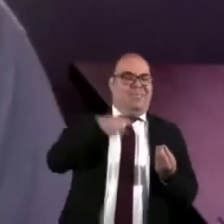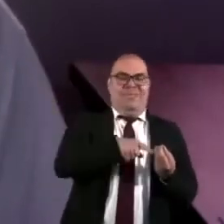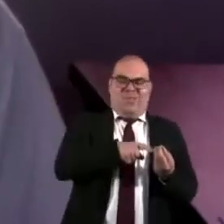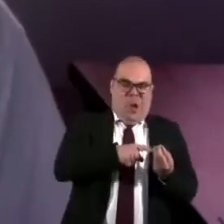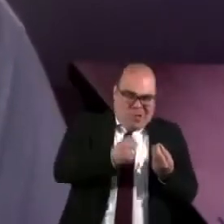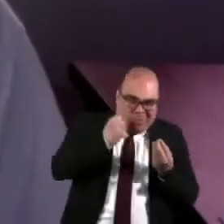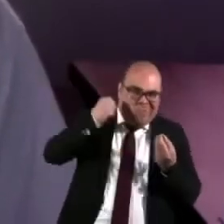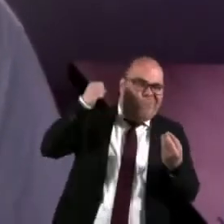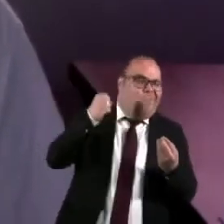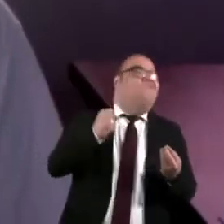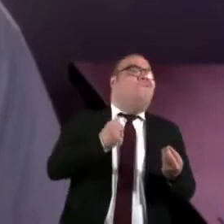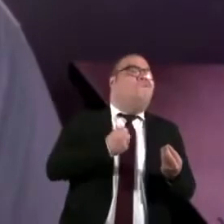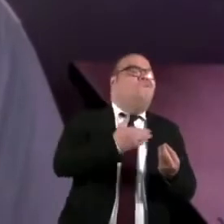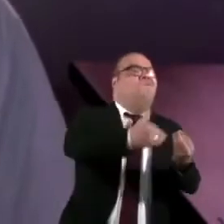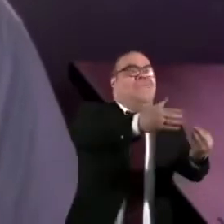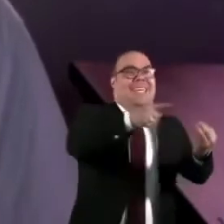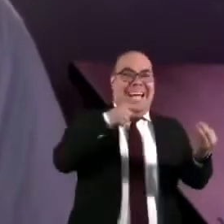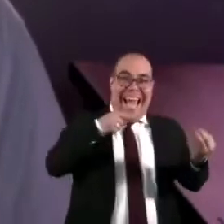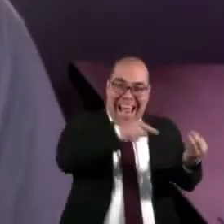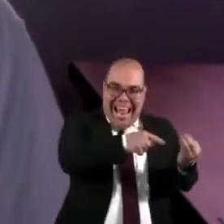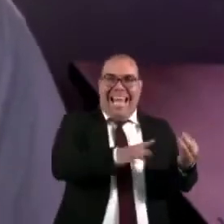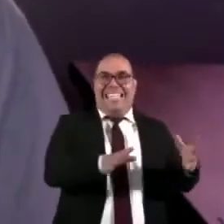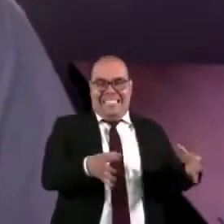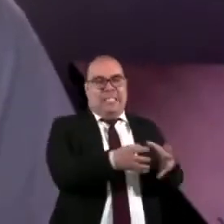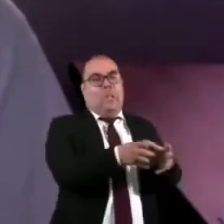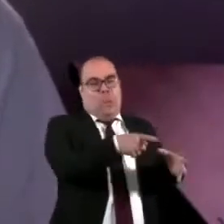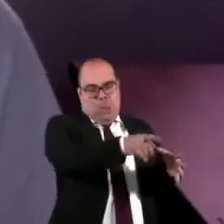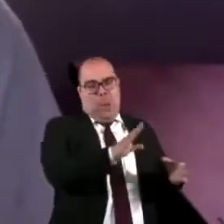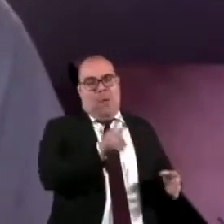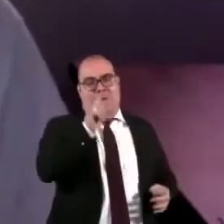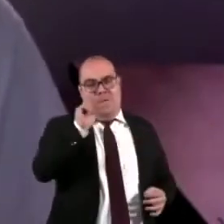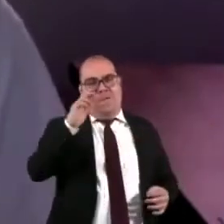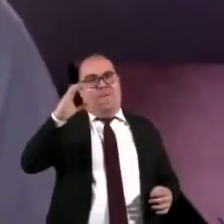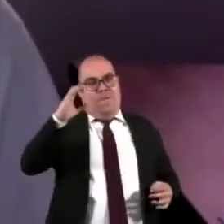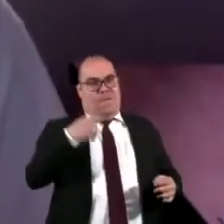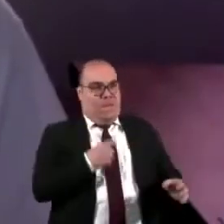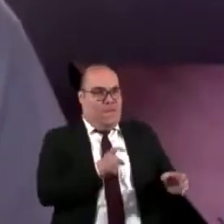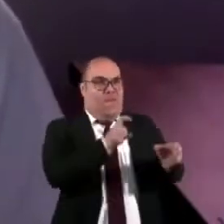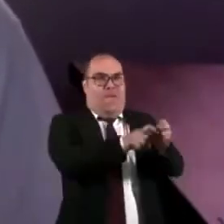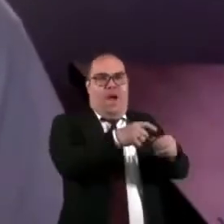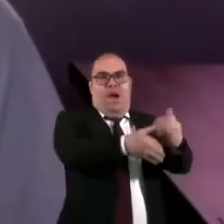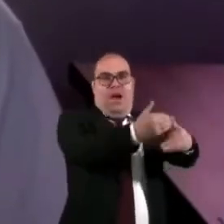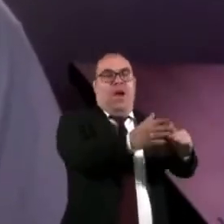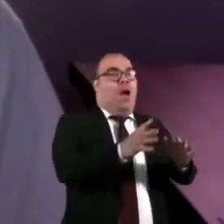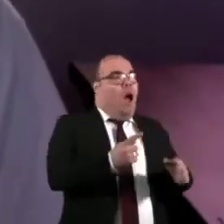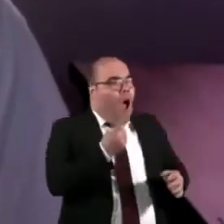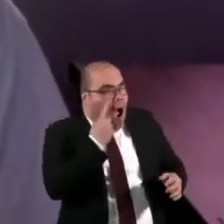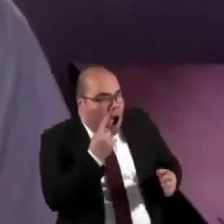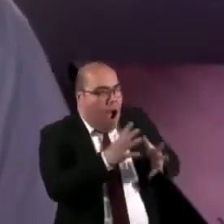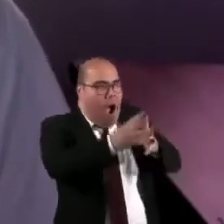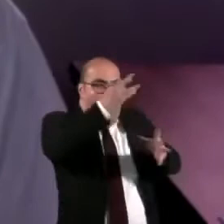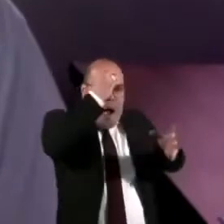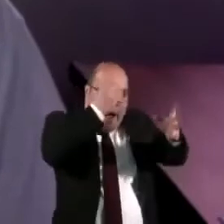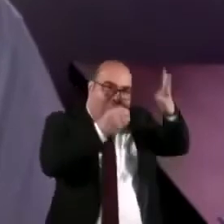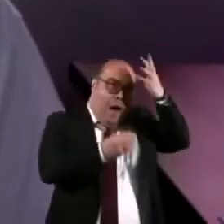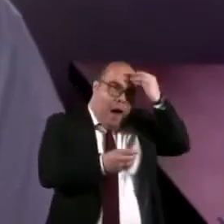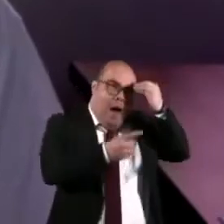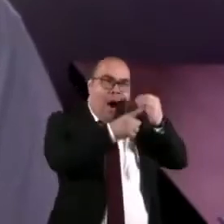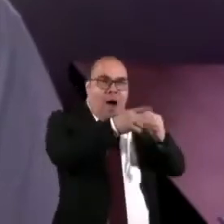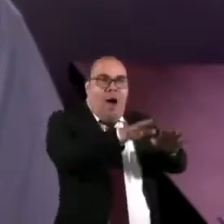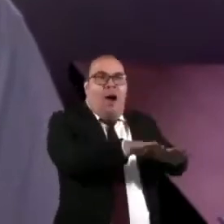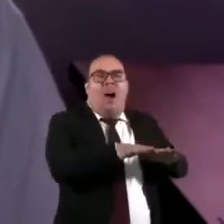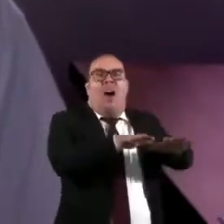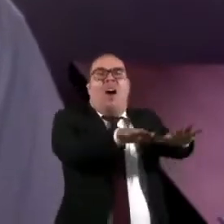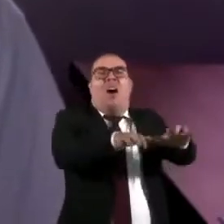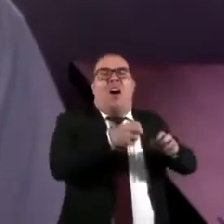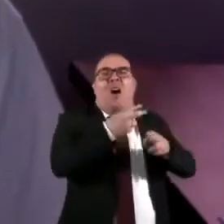se siente esa irregularidad, pero entonces si hay la posibilidad de uno participar en esas reuniones que llamaban